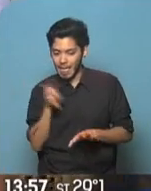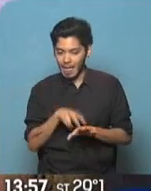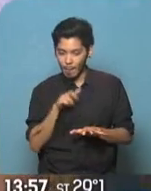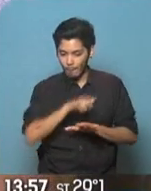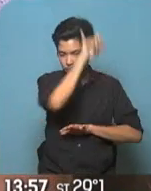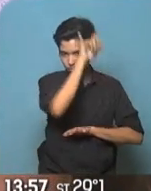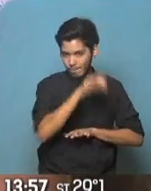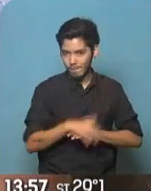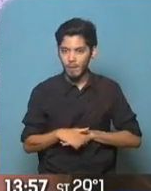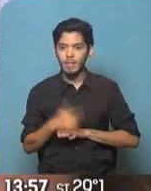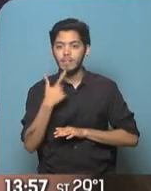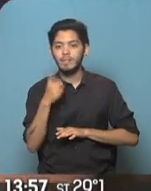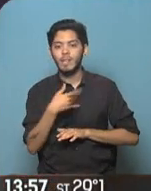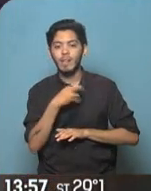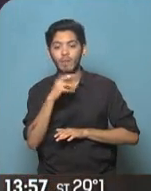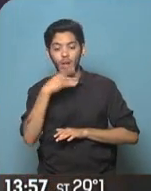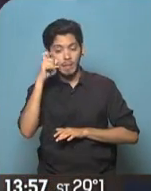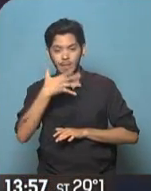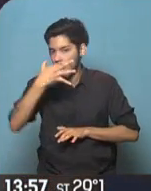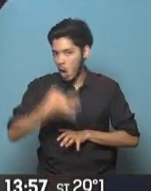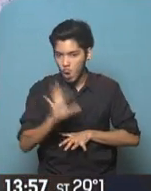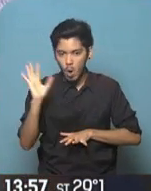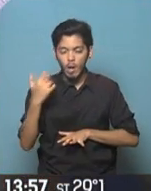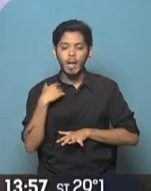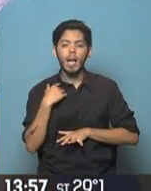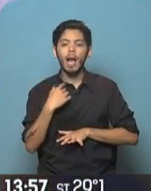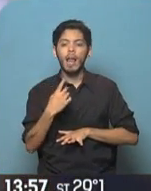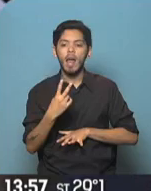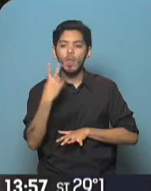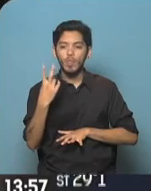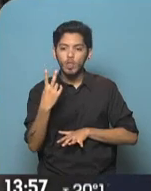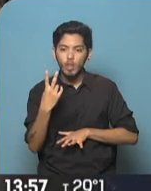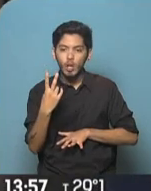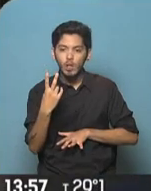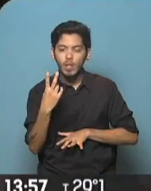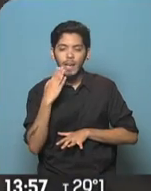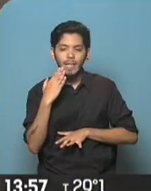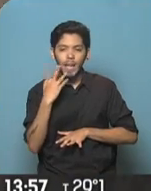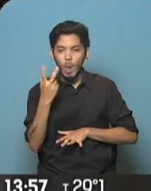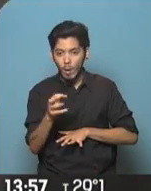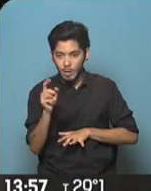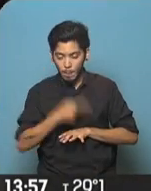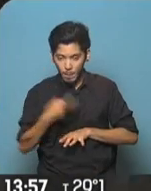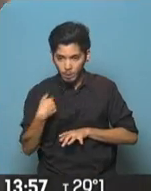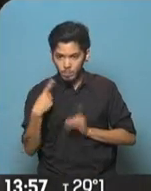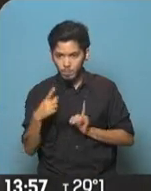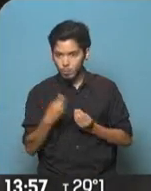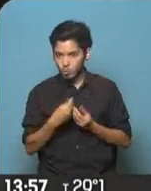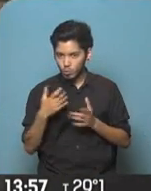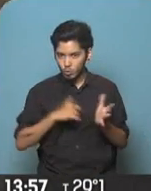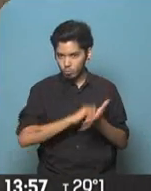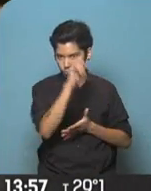hasta rafael seguro amalia 14 20 sale el vuelo de esta tarde con muchos hinchas se palpita en el aeroparque metropolitano